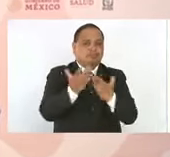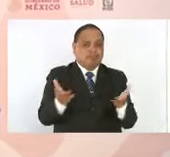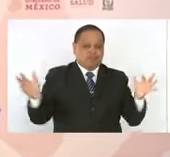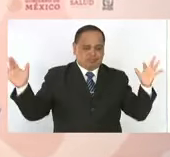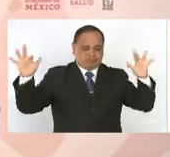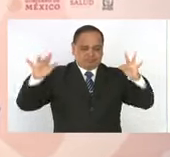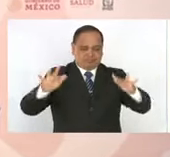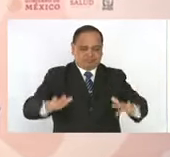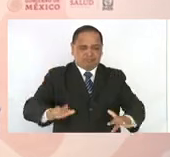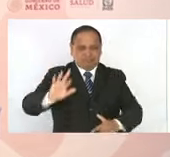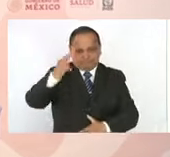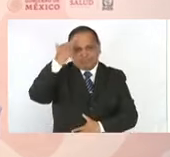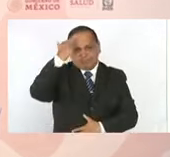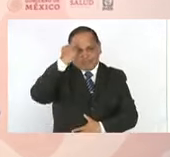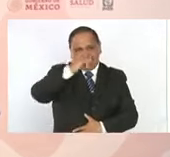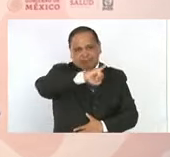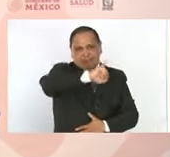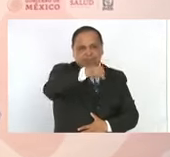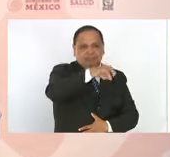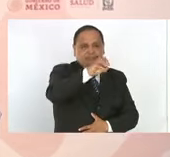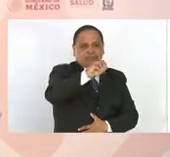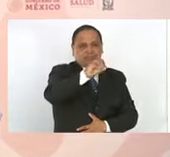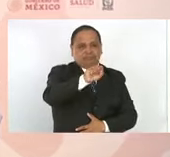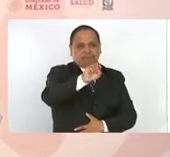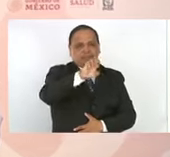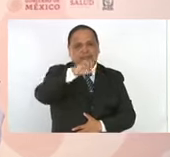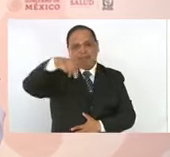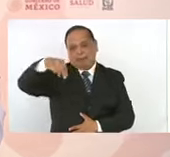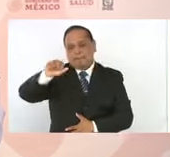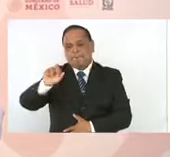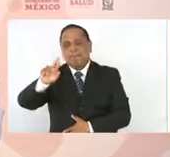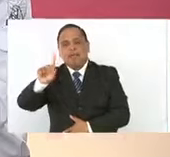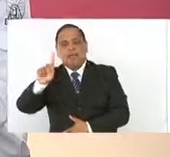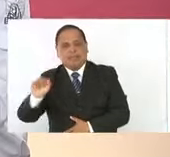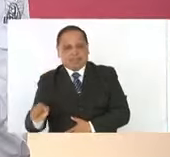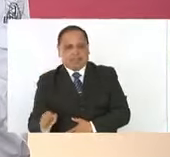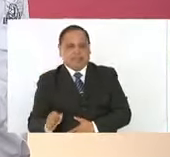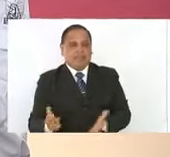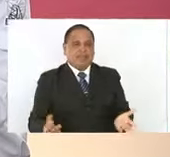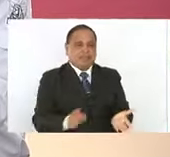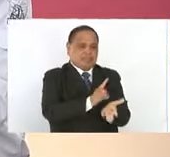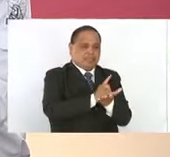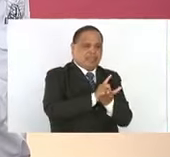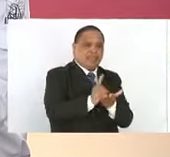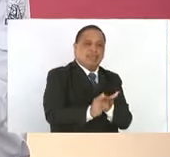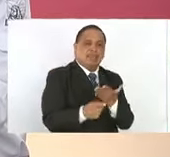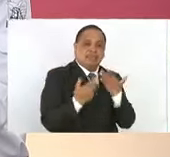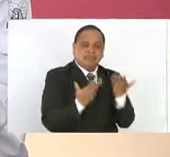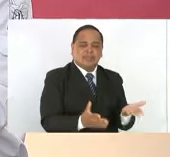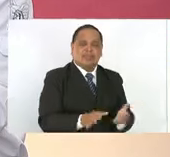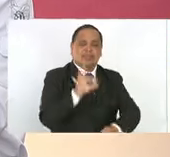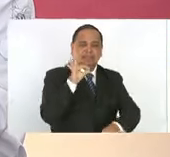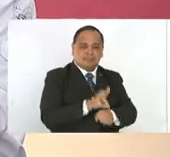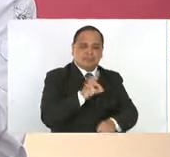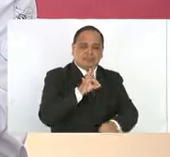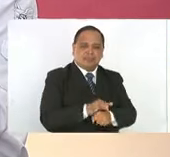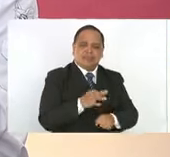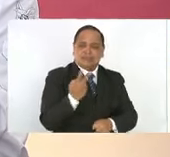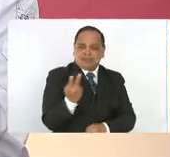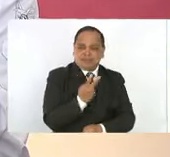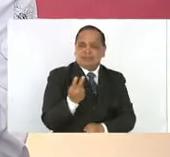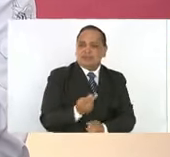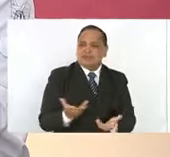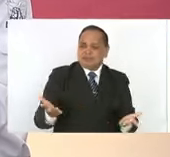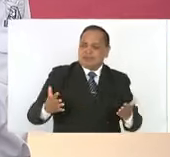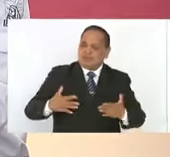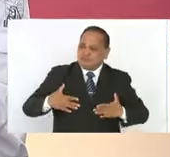sin recordar a José Martí, que decía que la medicina, como el derecho, es una profesión de lucha, que necesita almas bien templadas